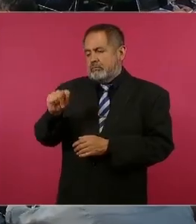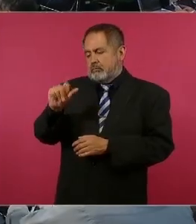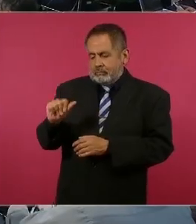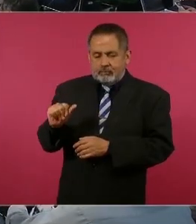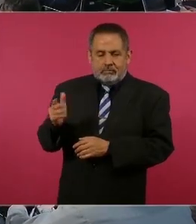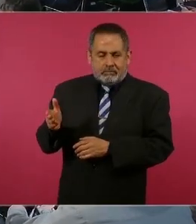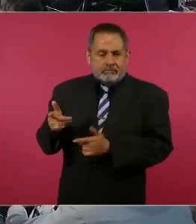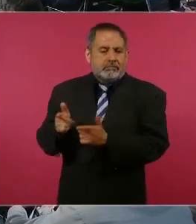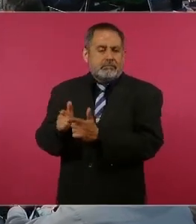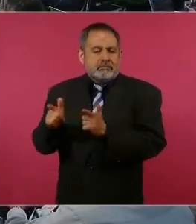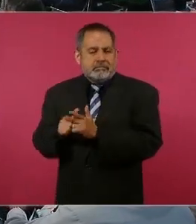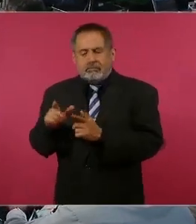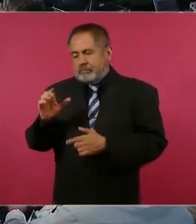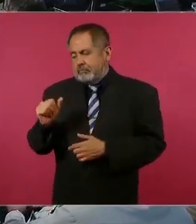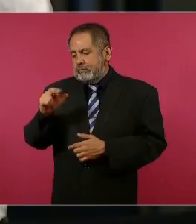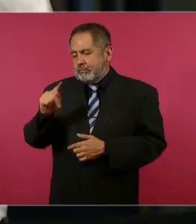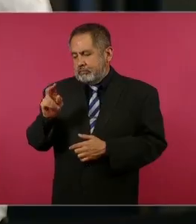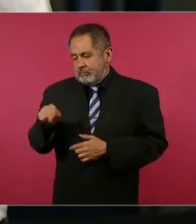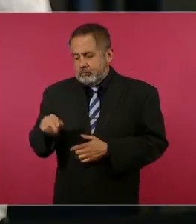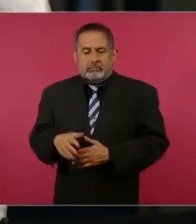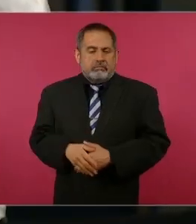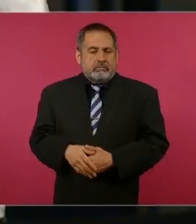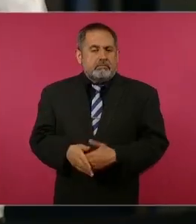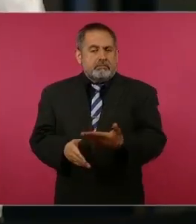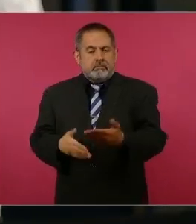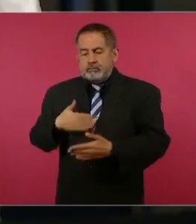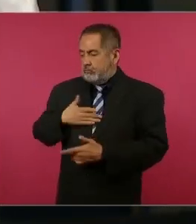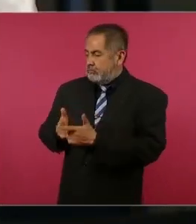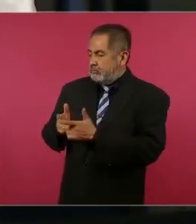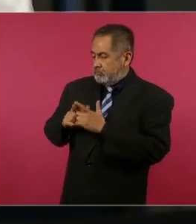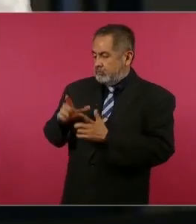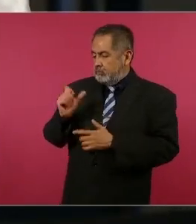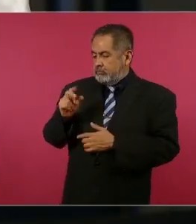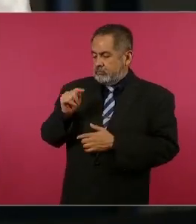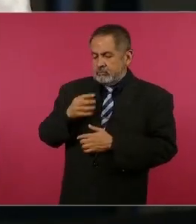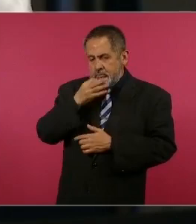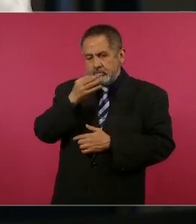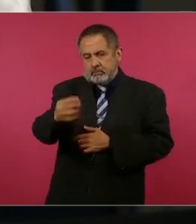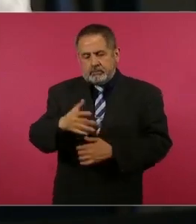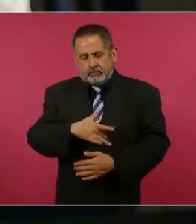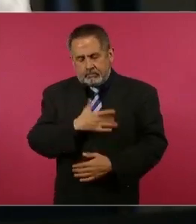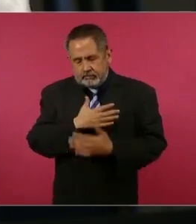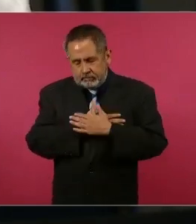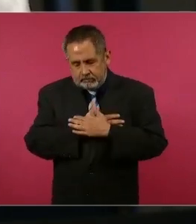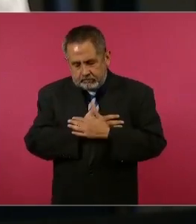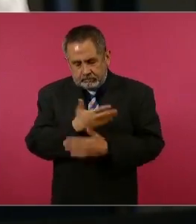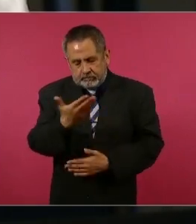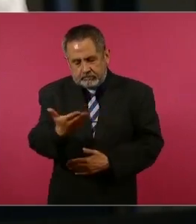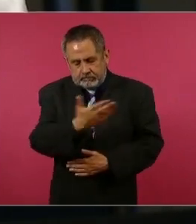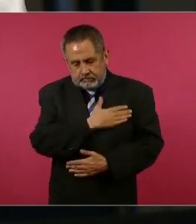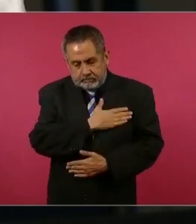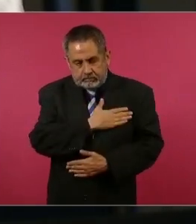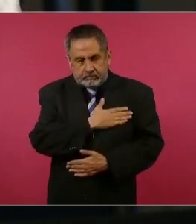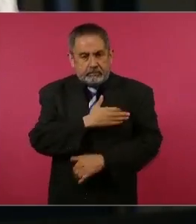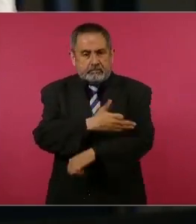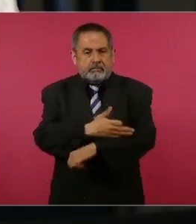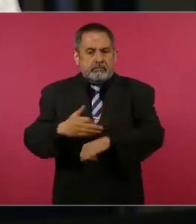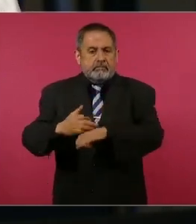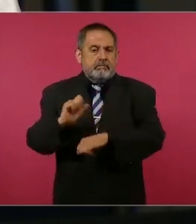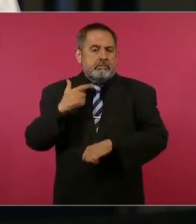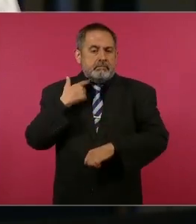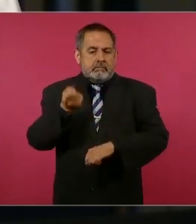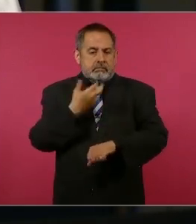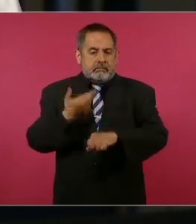Quintana Roo del Grupo Cantón. Bueno, antes que nada, a nombre del Grupo Cantón, pues dar el pésame a la familia del exsecretario Adán Augusto